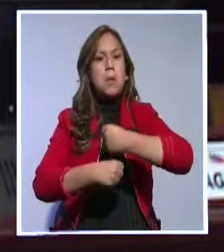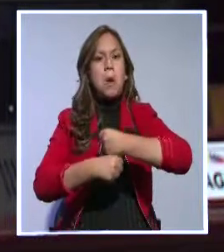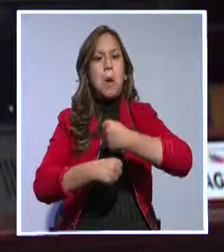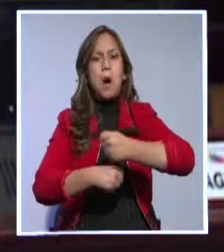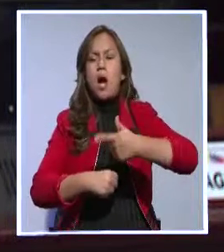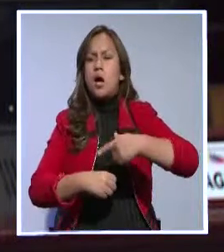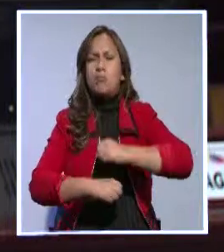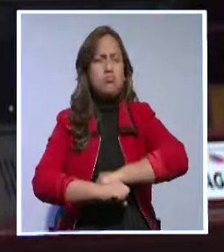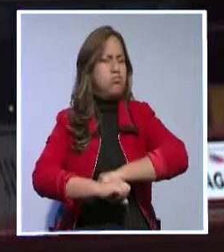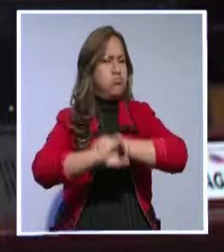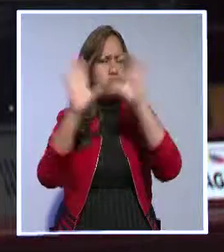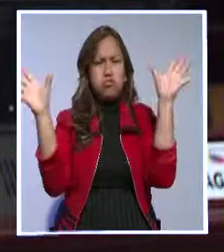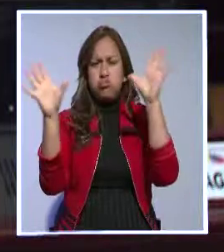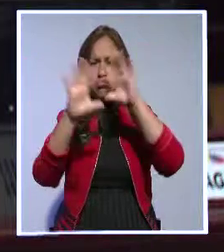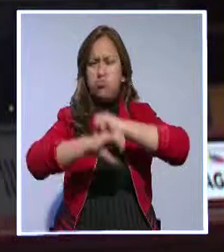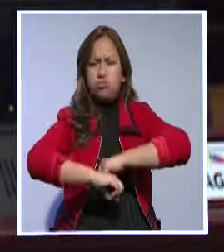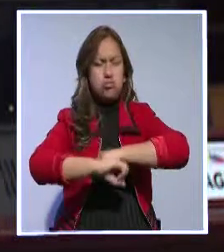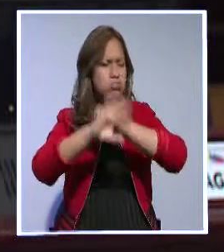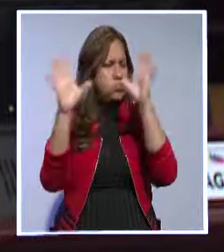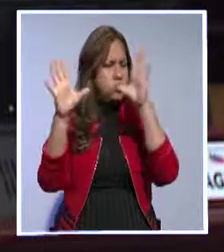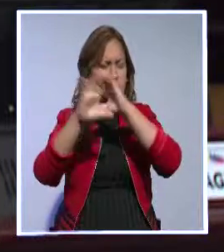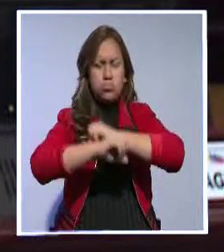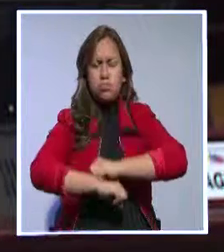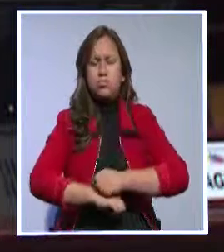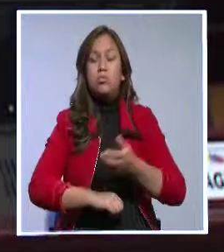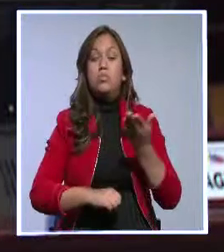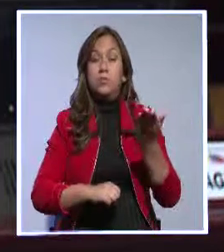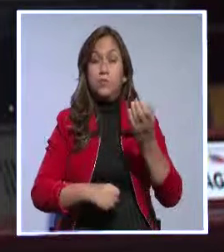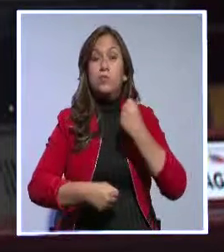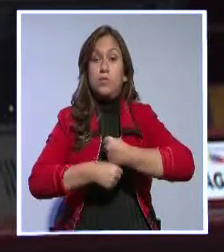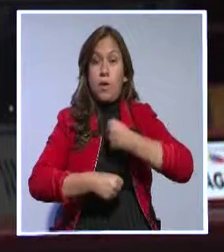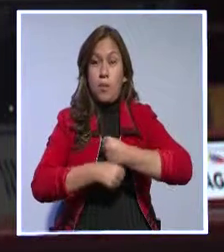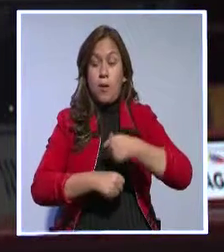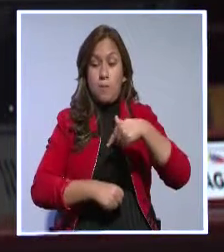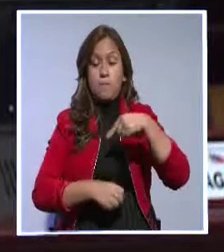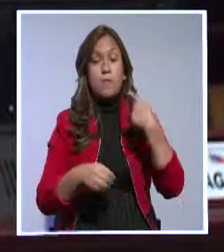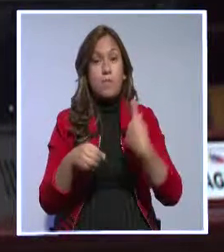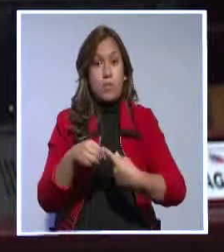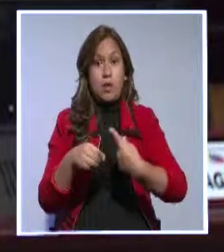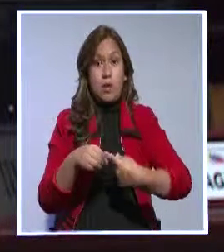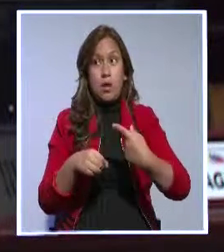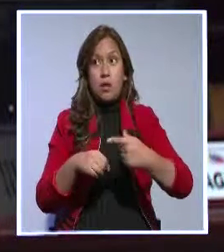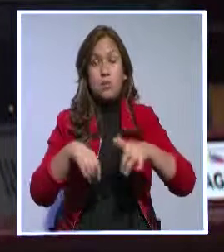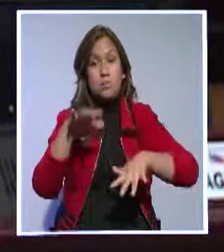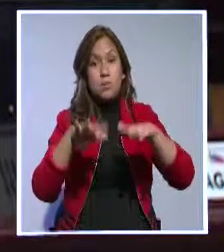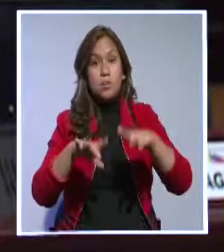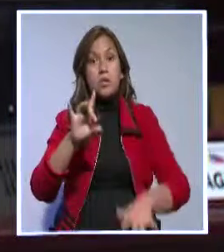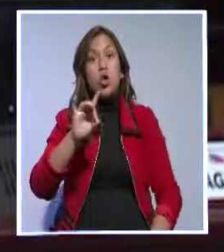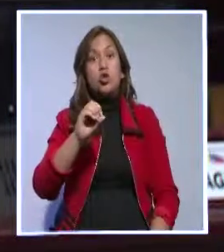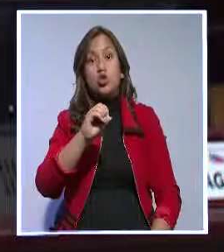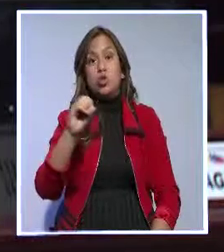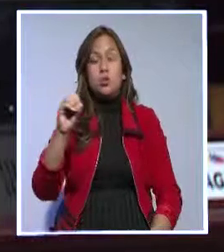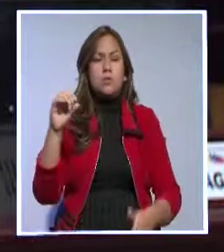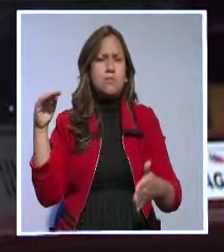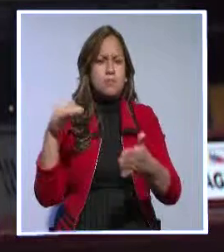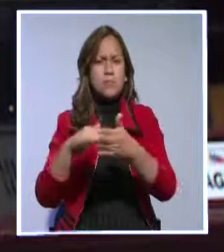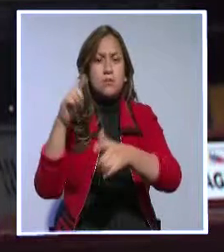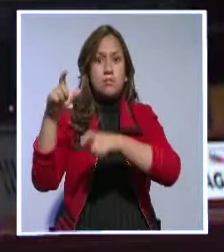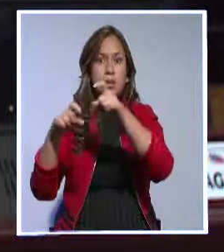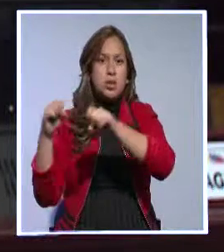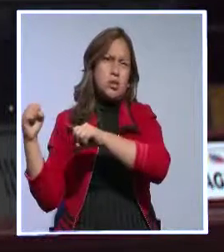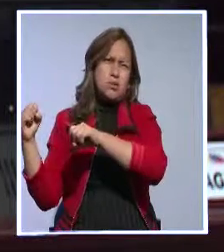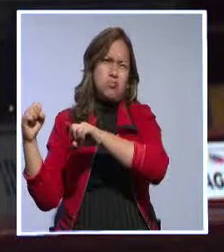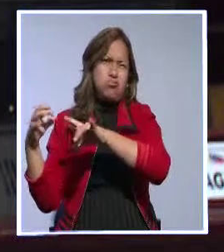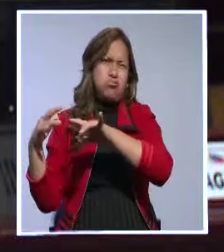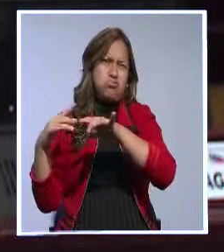ininterrumpida durante las 24 horas del día sólo en quito donde se estima que cerca de 800 mil personas salieron de la ciudad